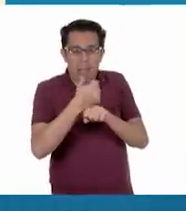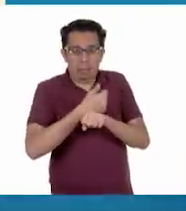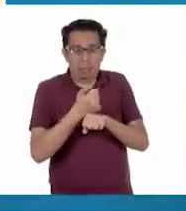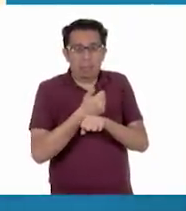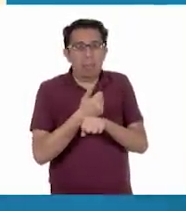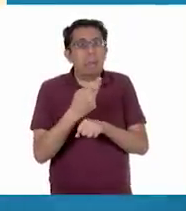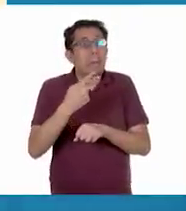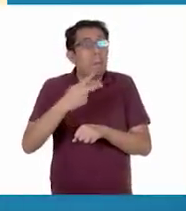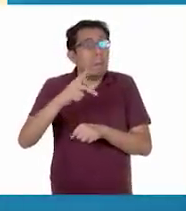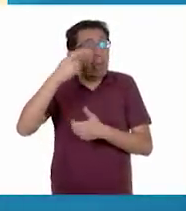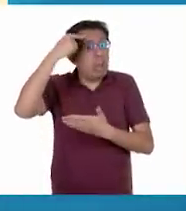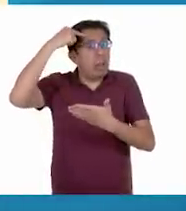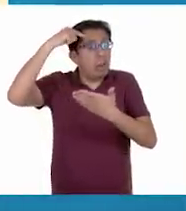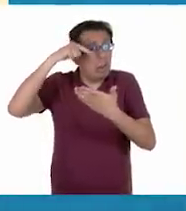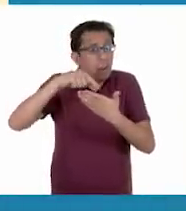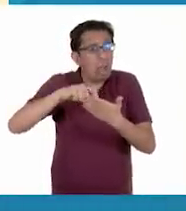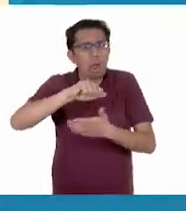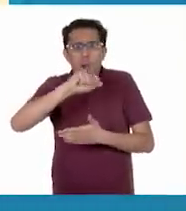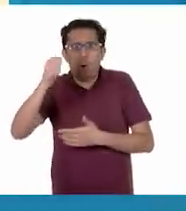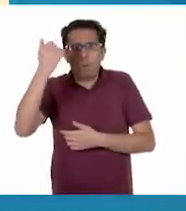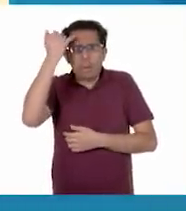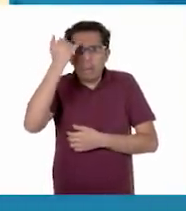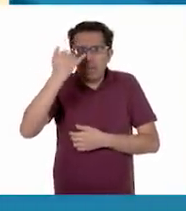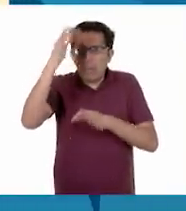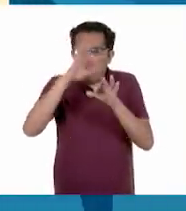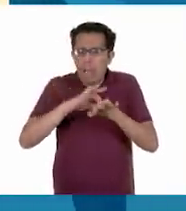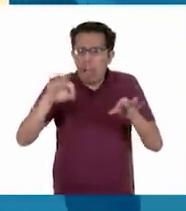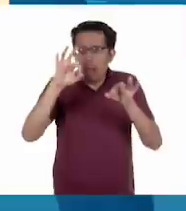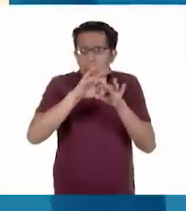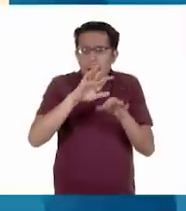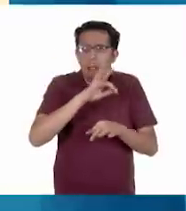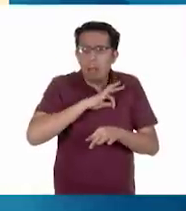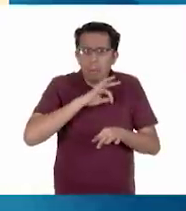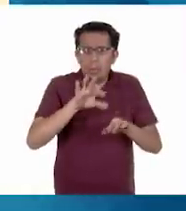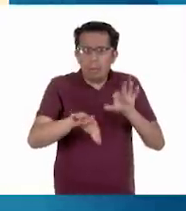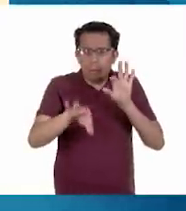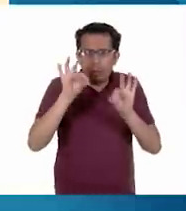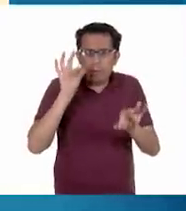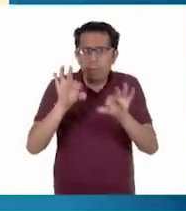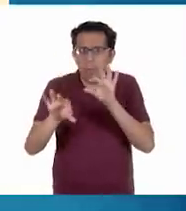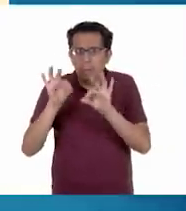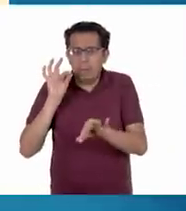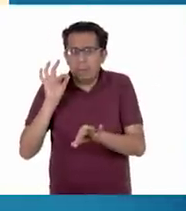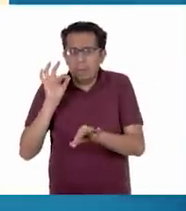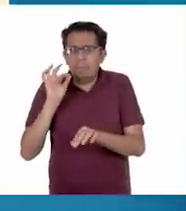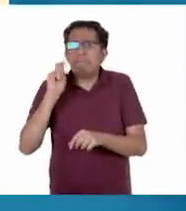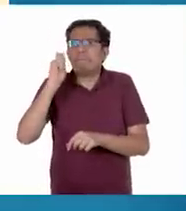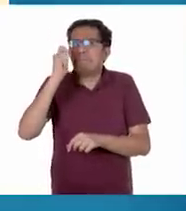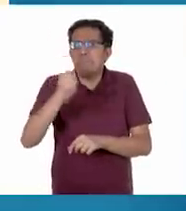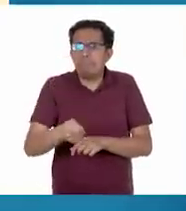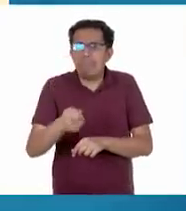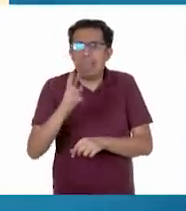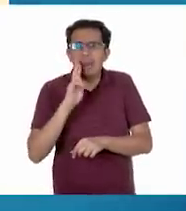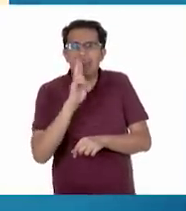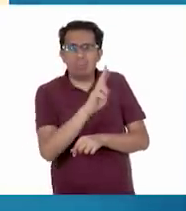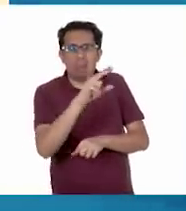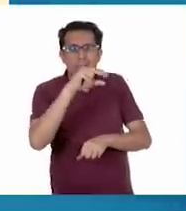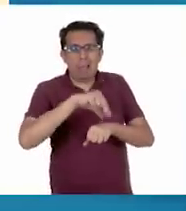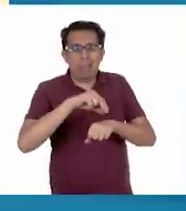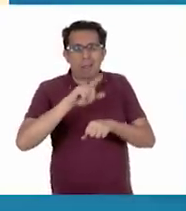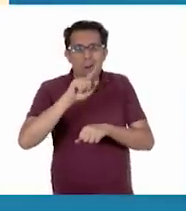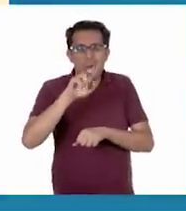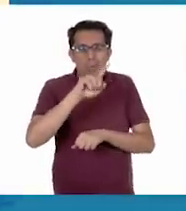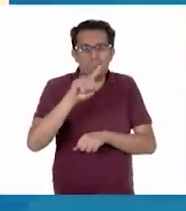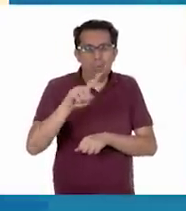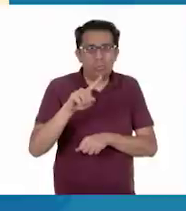pero creo que las otras ideas importantes que podemos rescatar de esta respuesta de la doctora Luz son